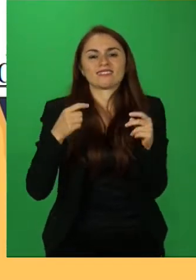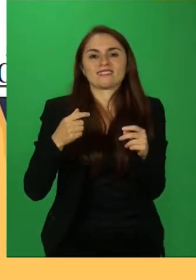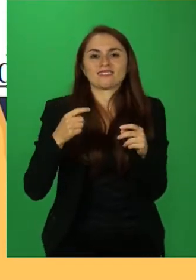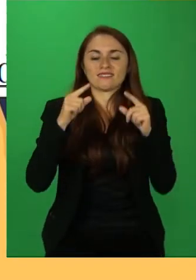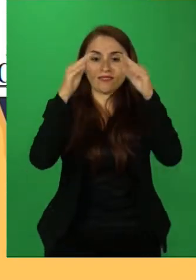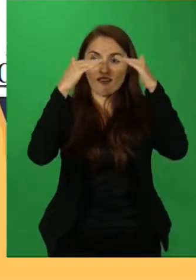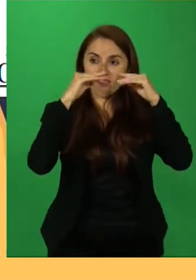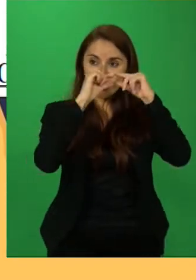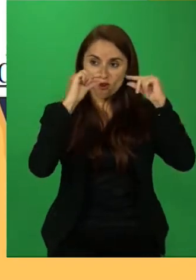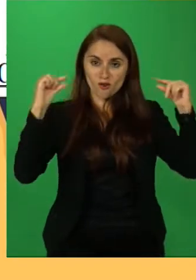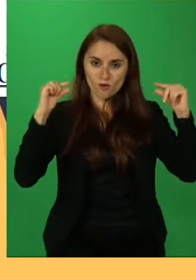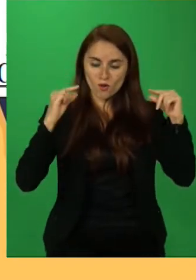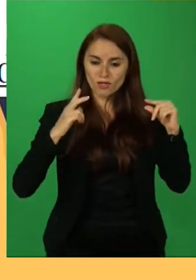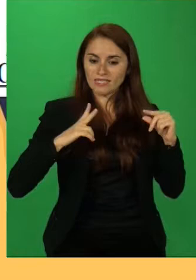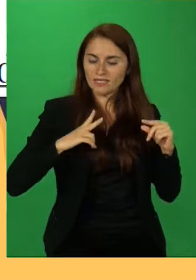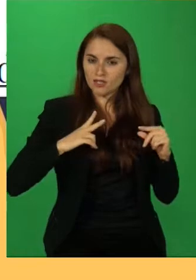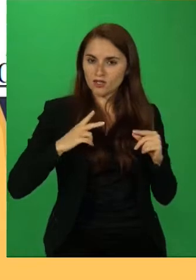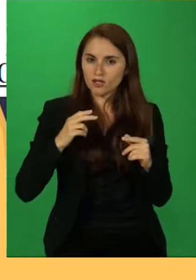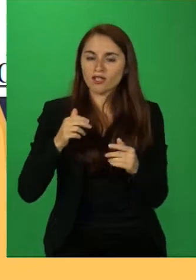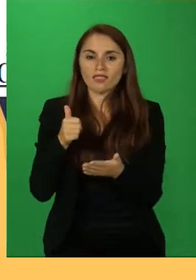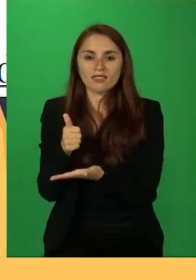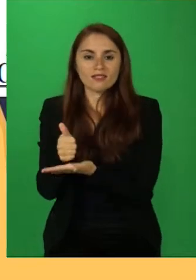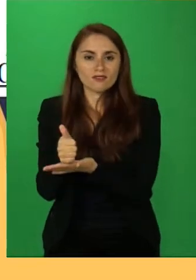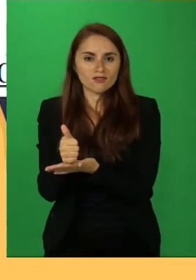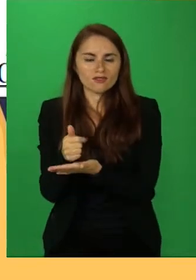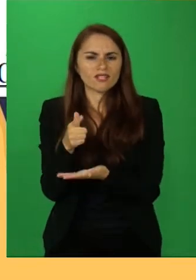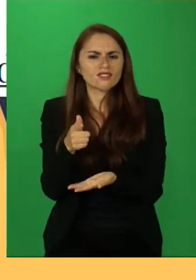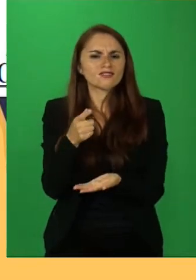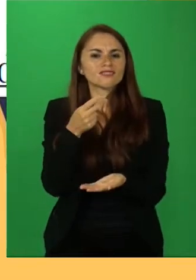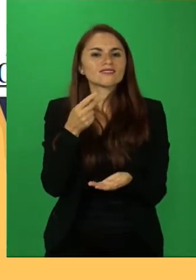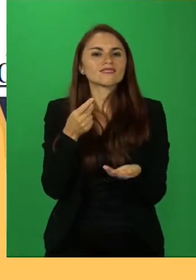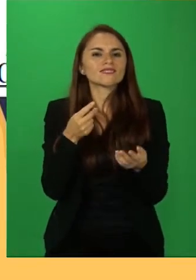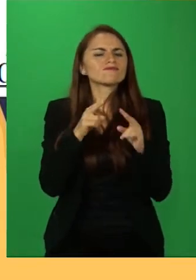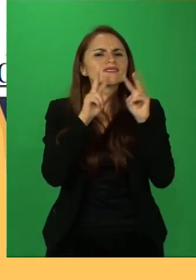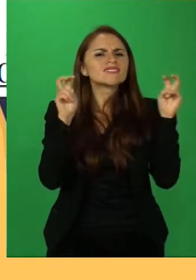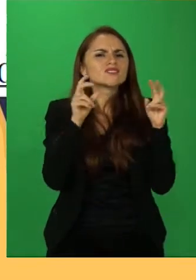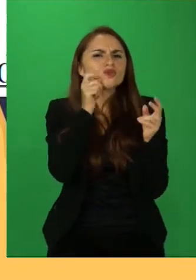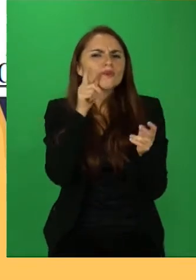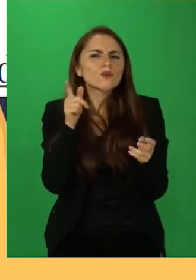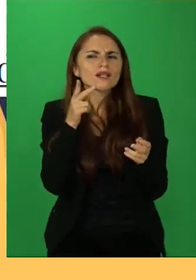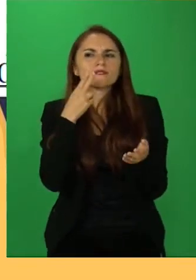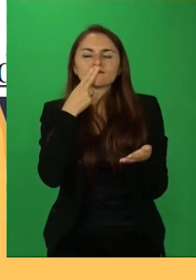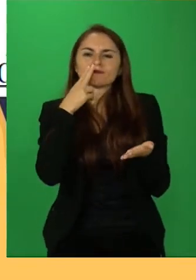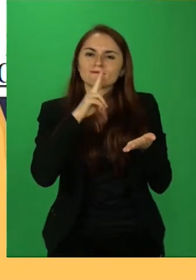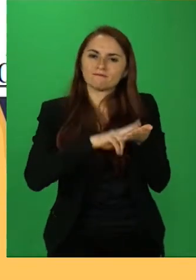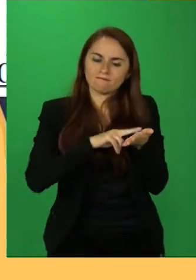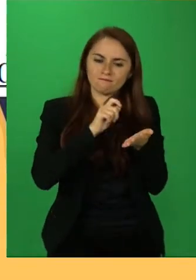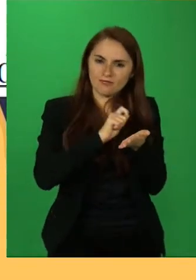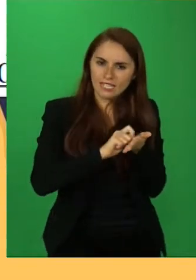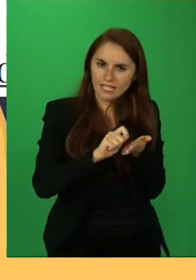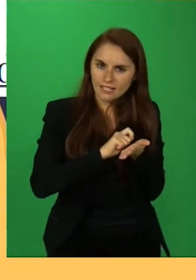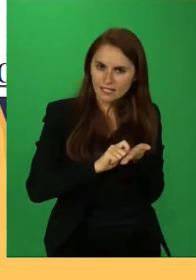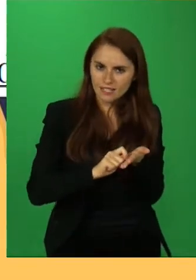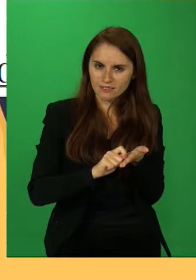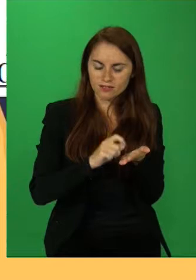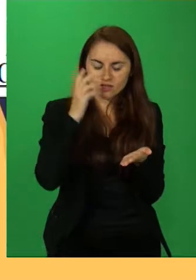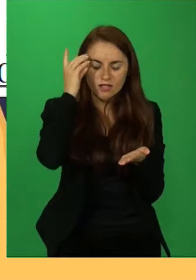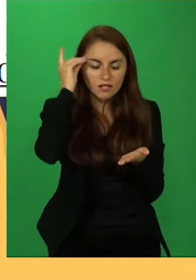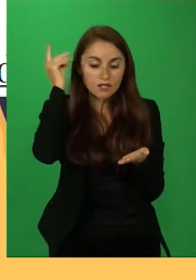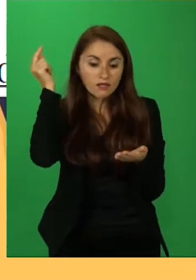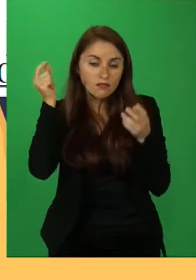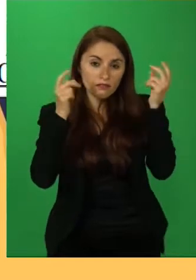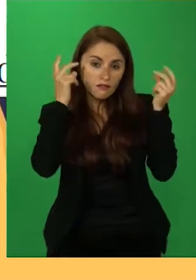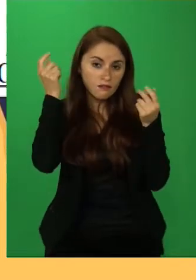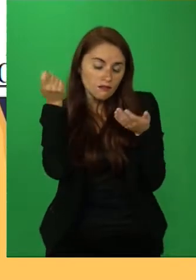director. Por lo tanto, es una carta al director donde explicitamos nuestras ideas cuando tenemos alguna